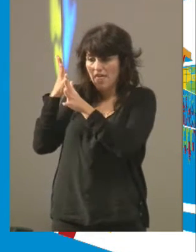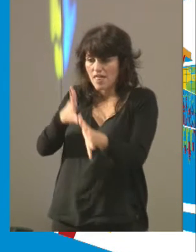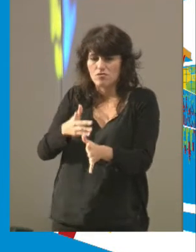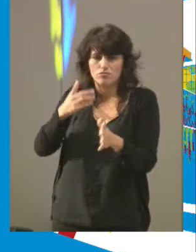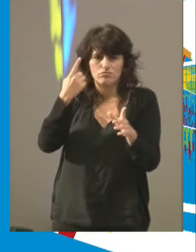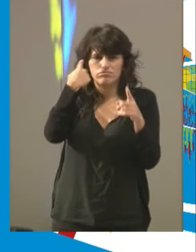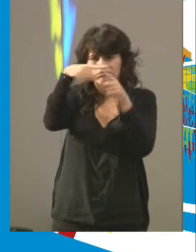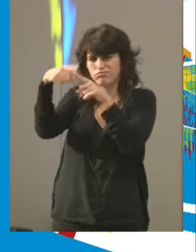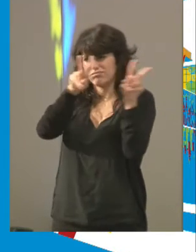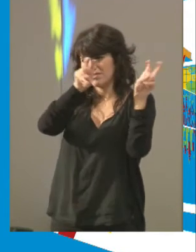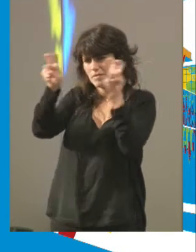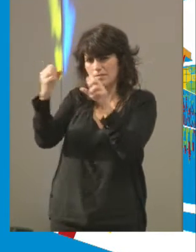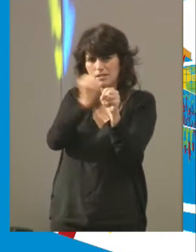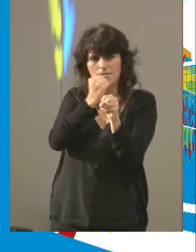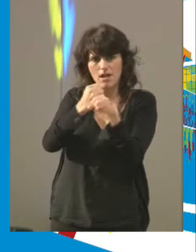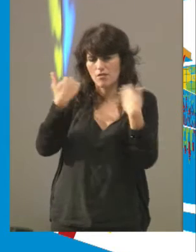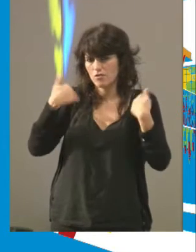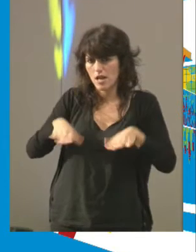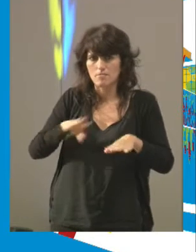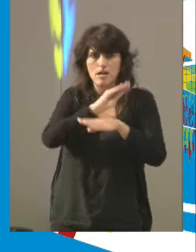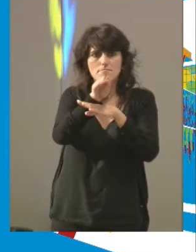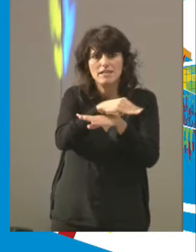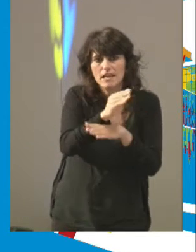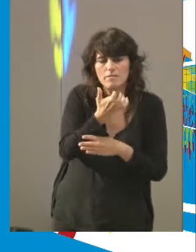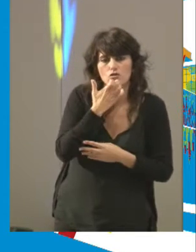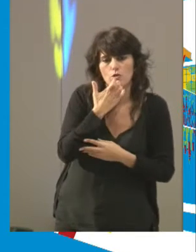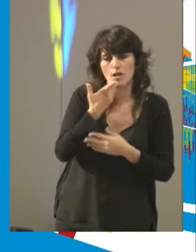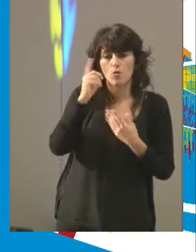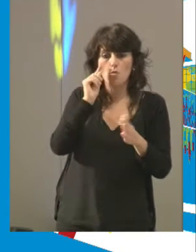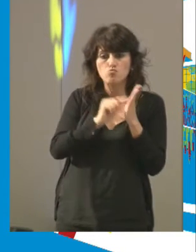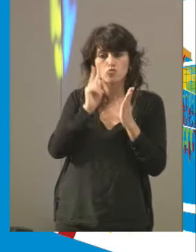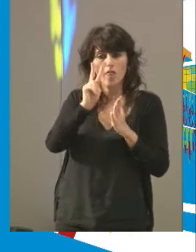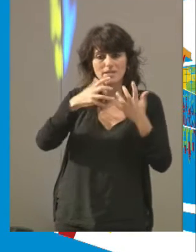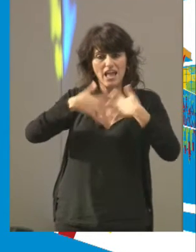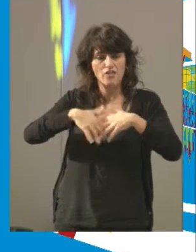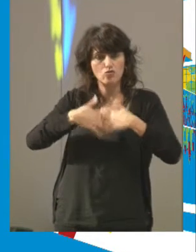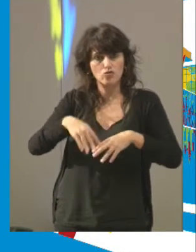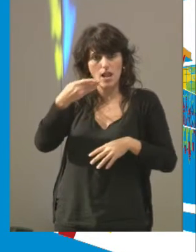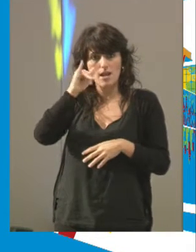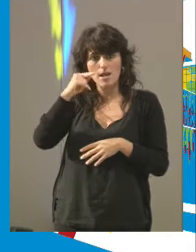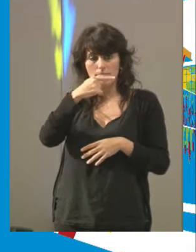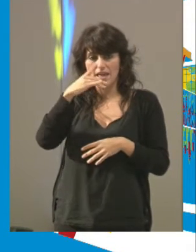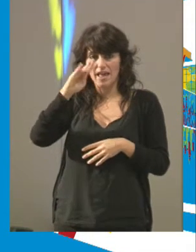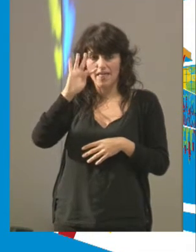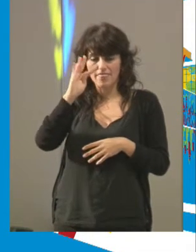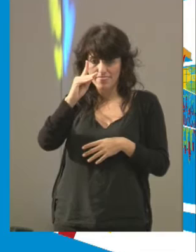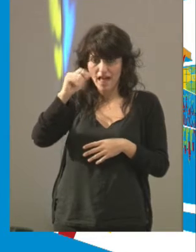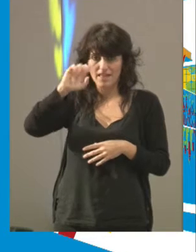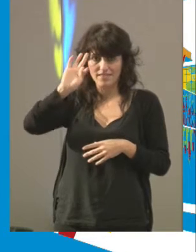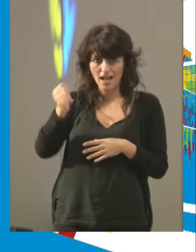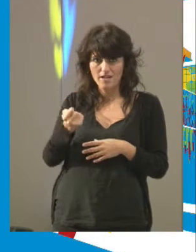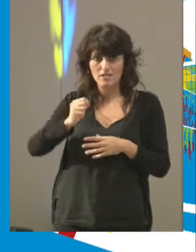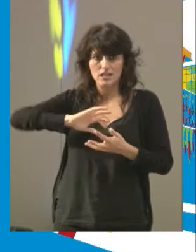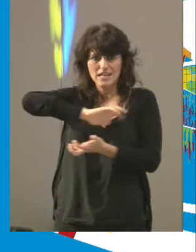muchas cosas. Hemos trabajado en mantenimiento predictivo. Desde el punto de vista industrial, el Big Data es una revolución. El primero, el mantenimiento